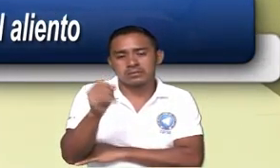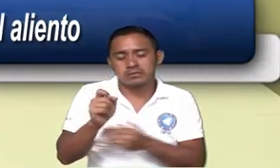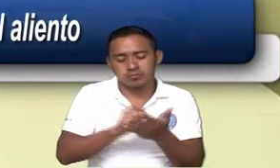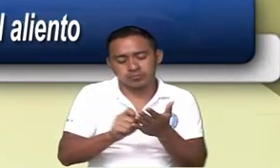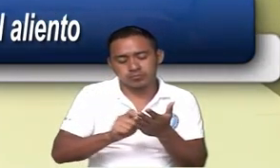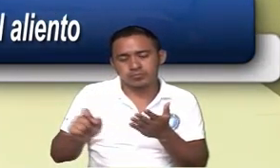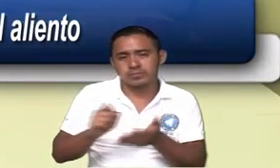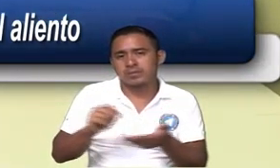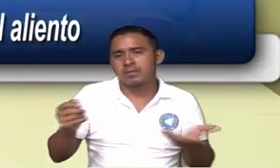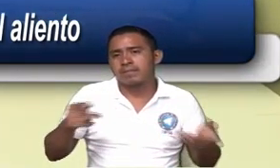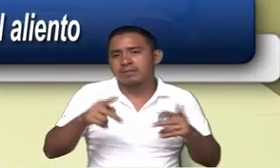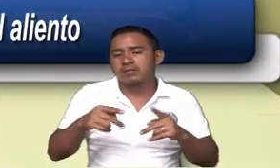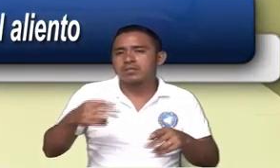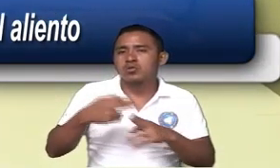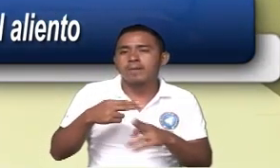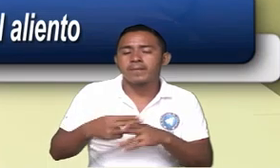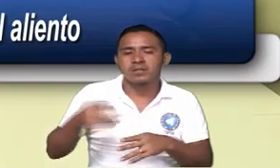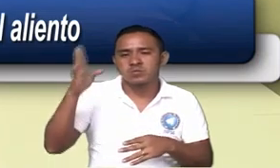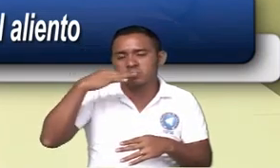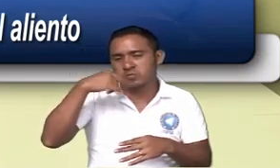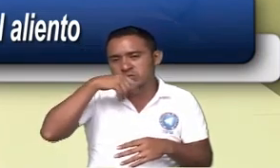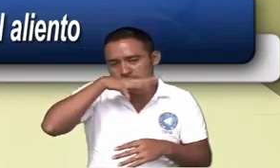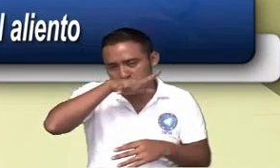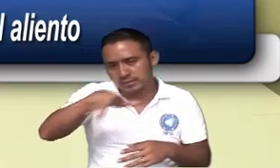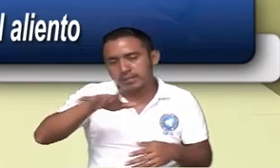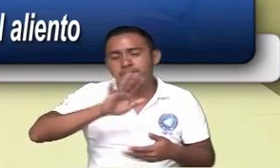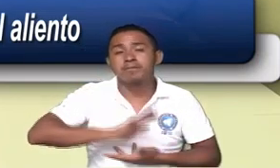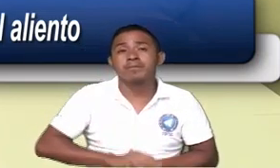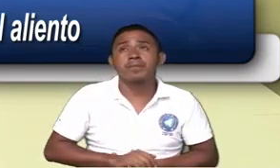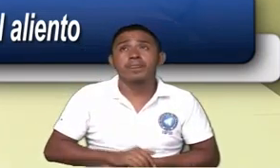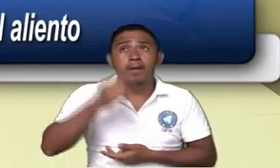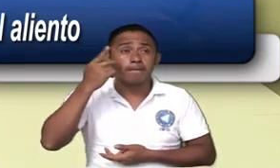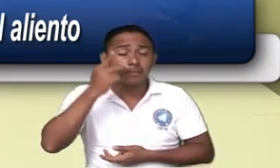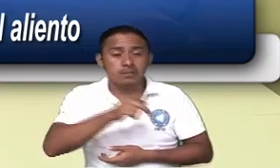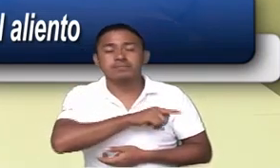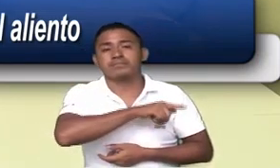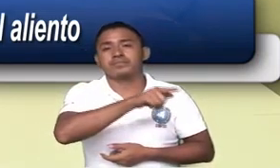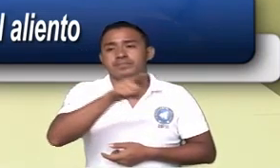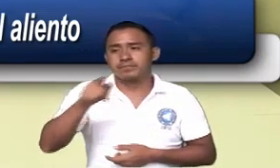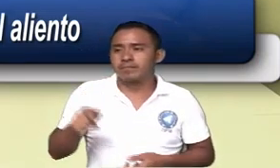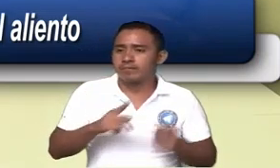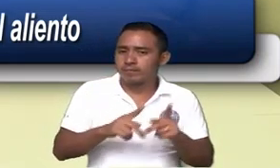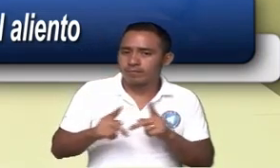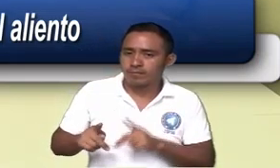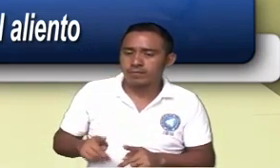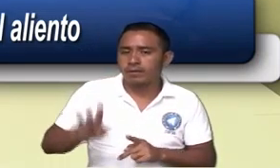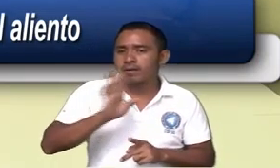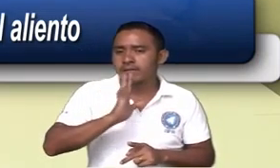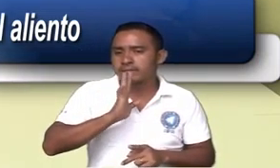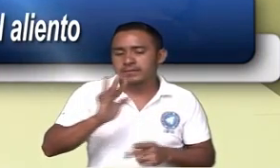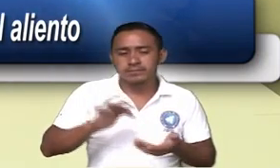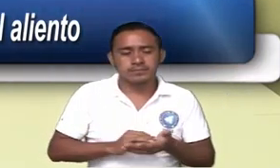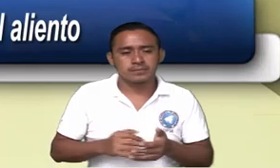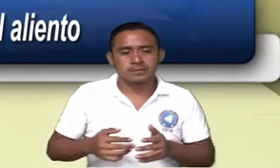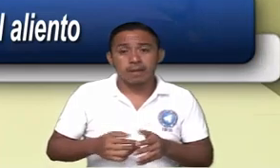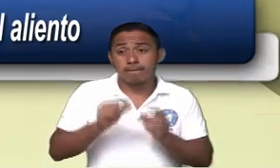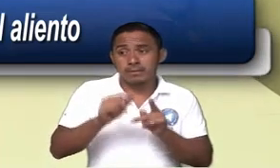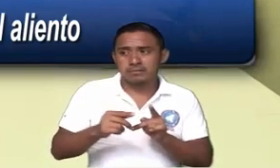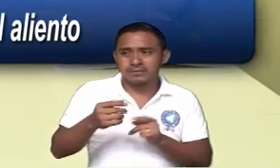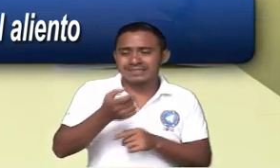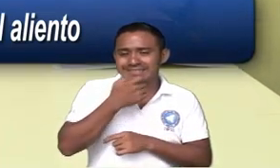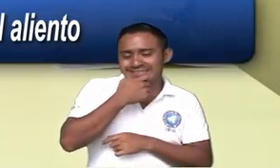halitosis, pero en realidad la gente lo conoce como mal aliento. Como pudimos pues, observar, la gente cuando le hablas de mal aliento, ellos les da un poco de